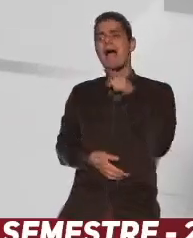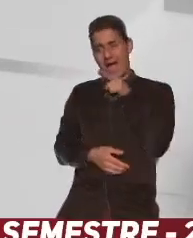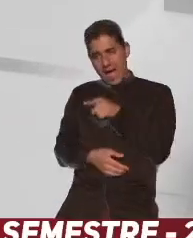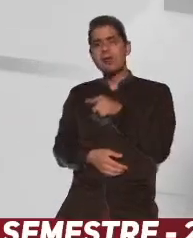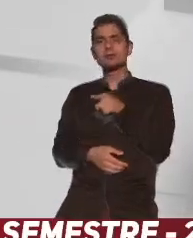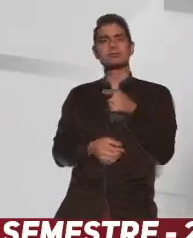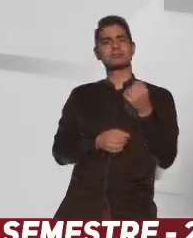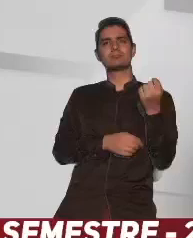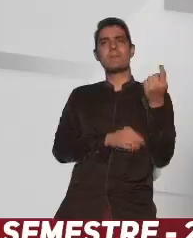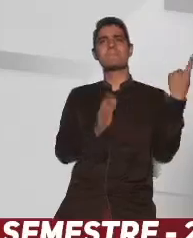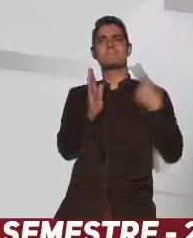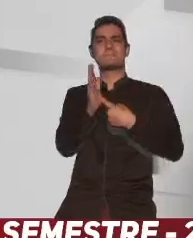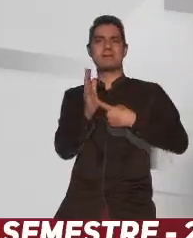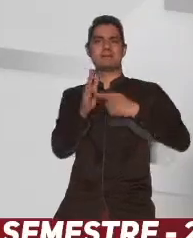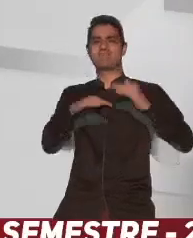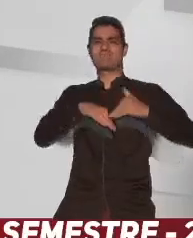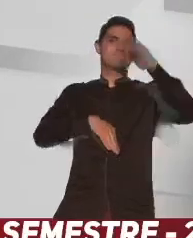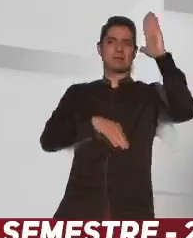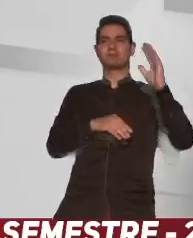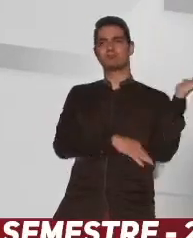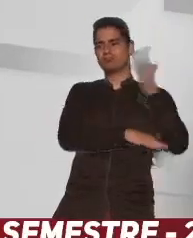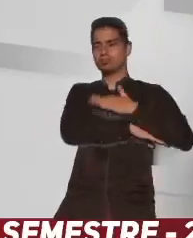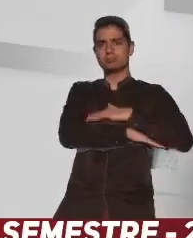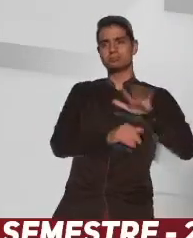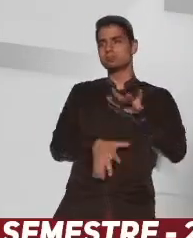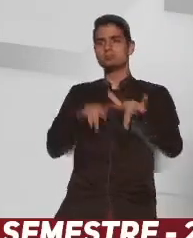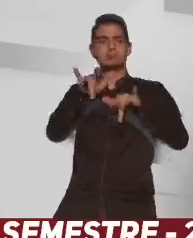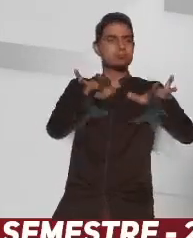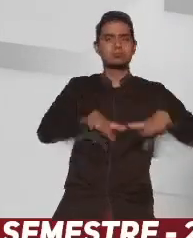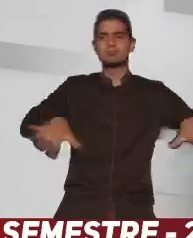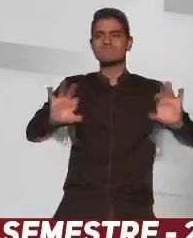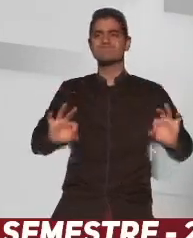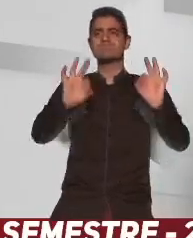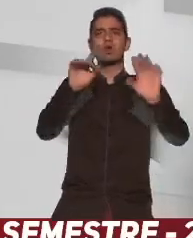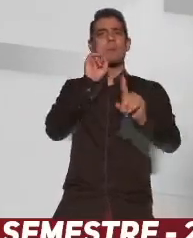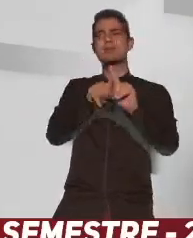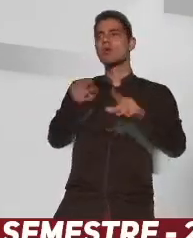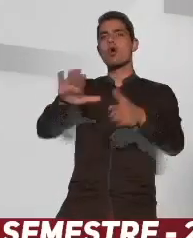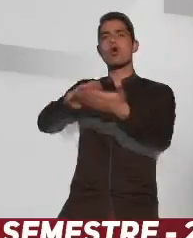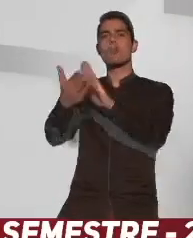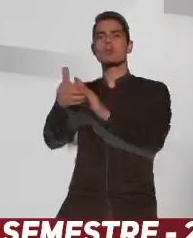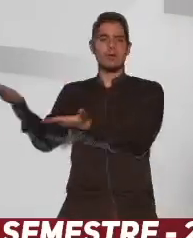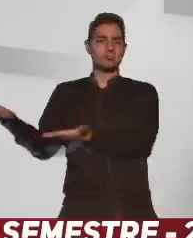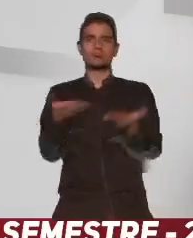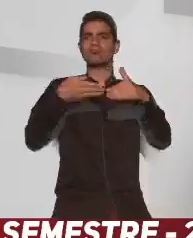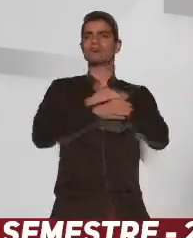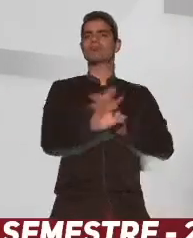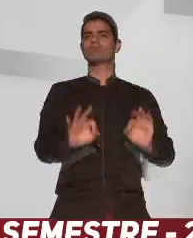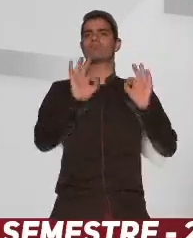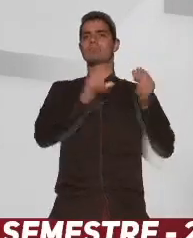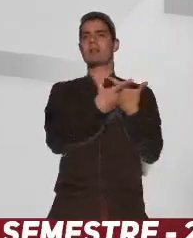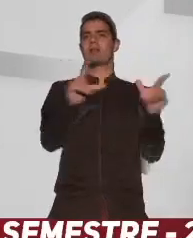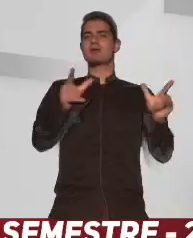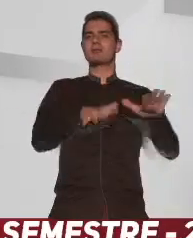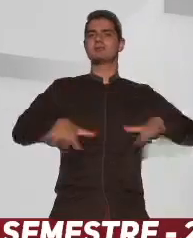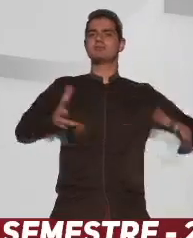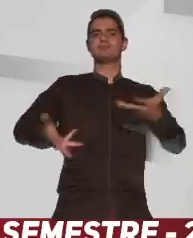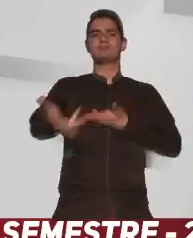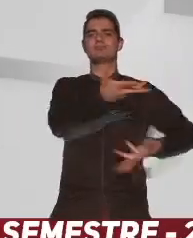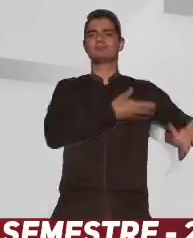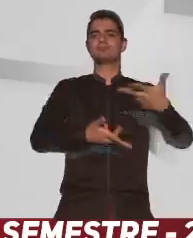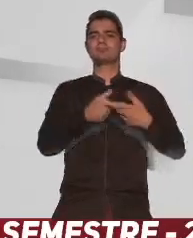para la interacción en comunidad y al medio ambiente. Se desarrollaron 45 alianzas con los socios de la Acción